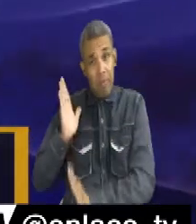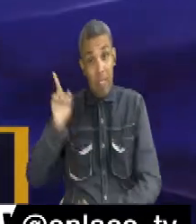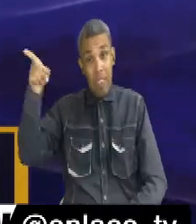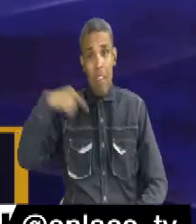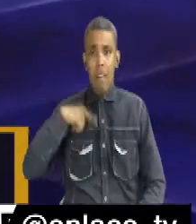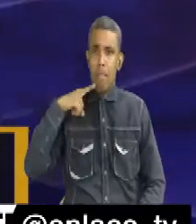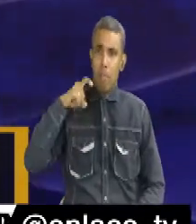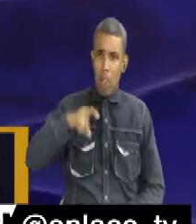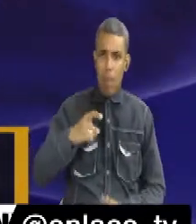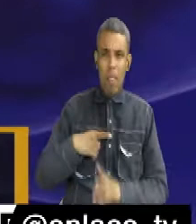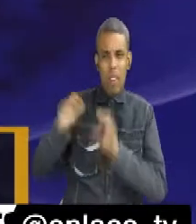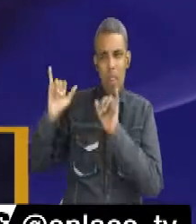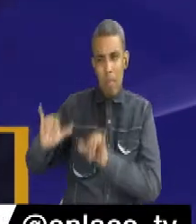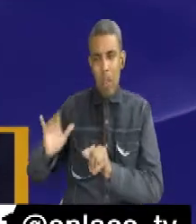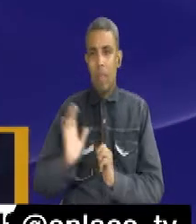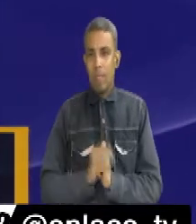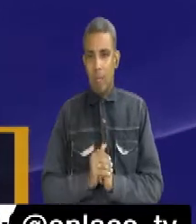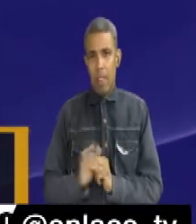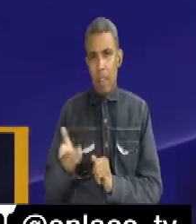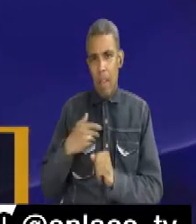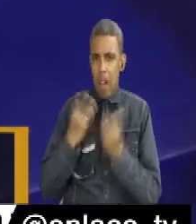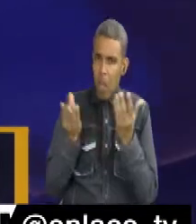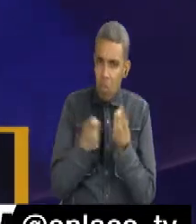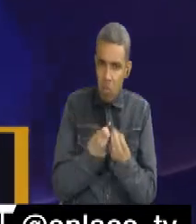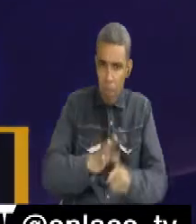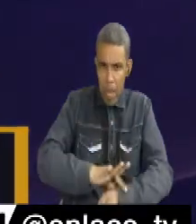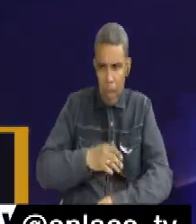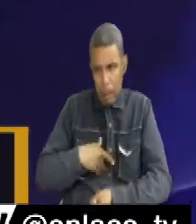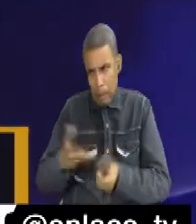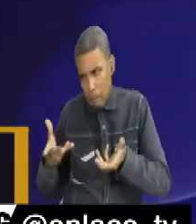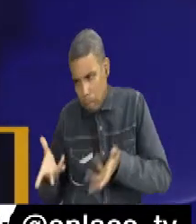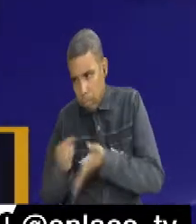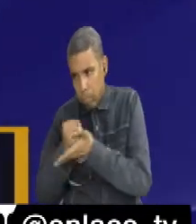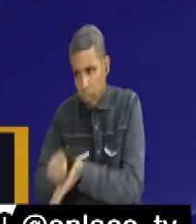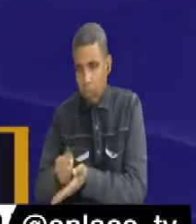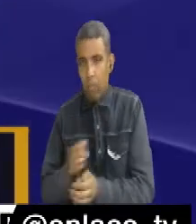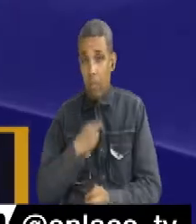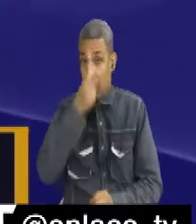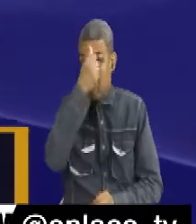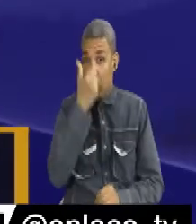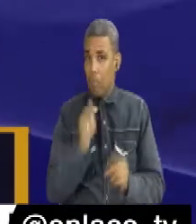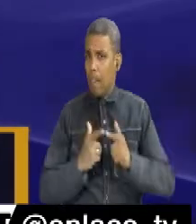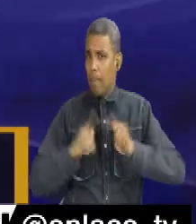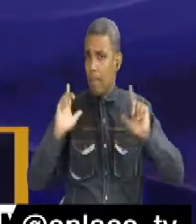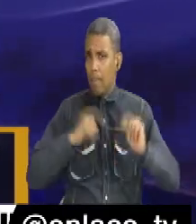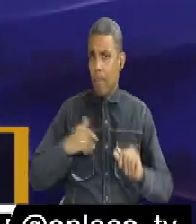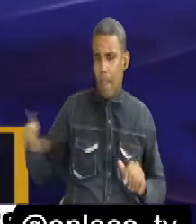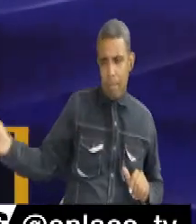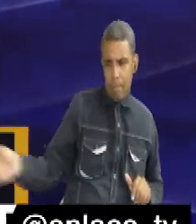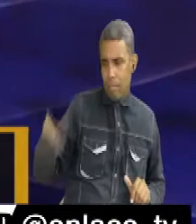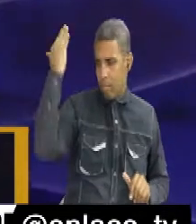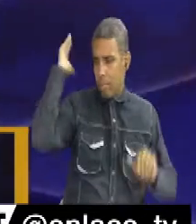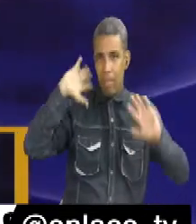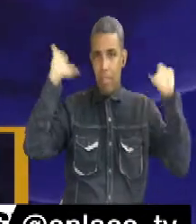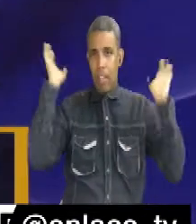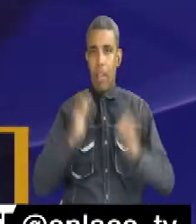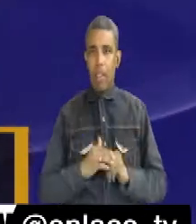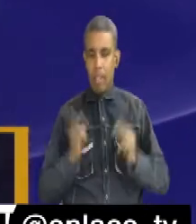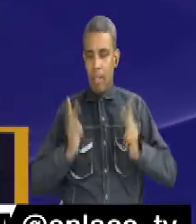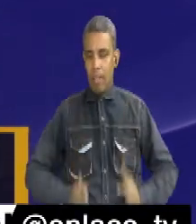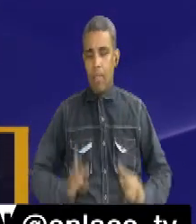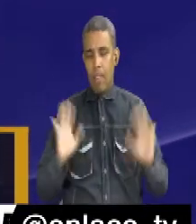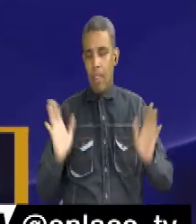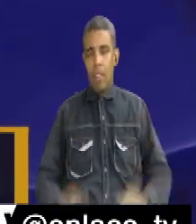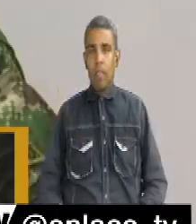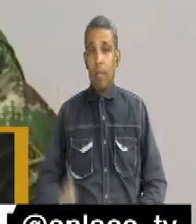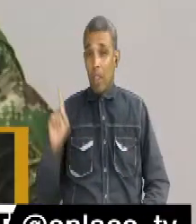recuperación, y el día domingo de esta semana que pasó le dieron de alta. En este momento ellos salieron el domingo, la misma clínica